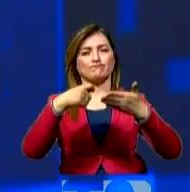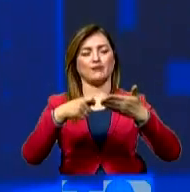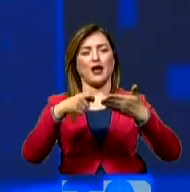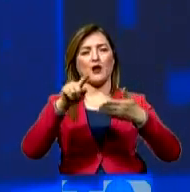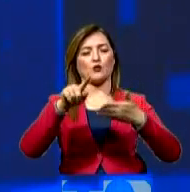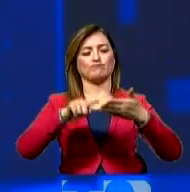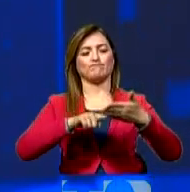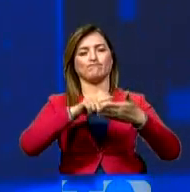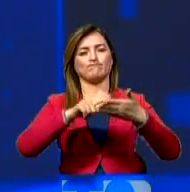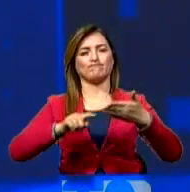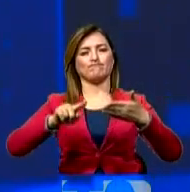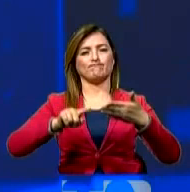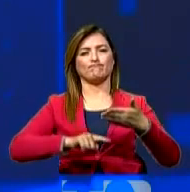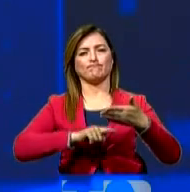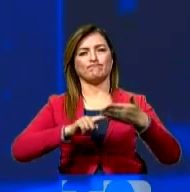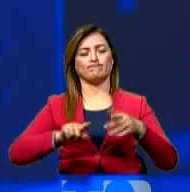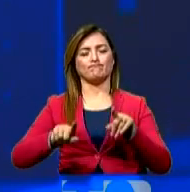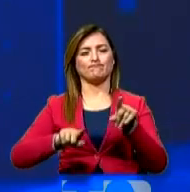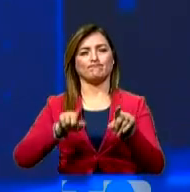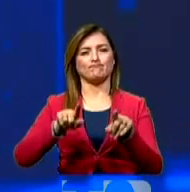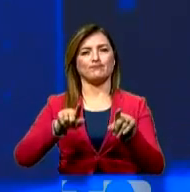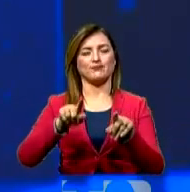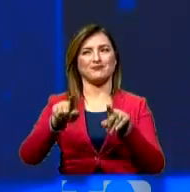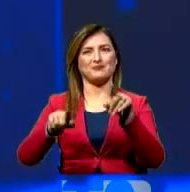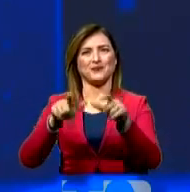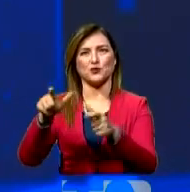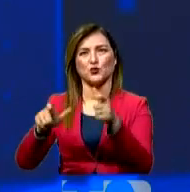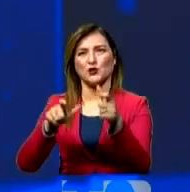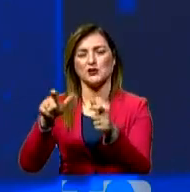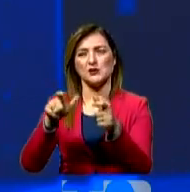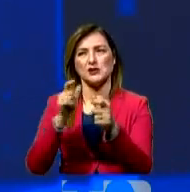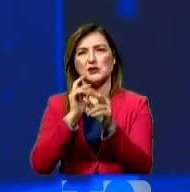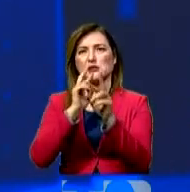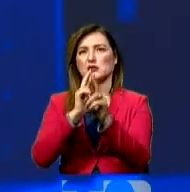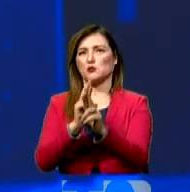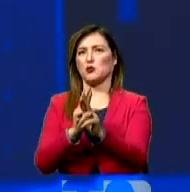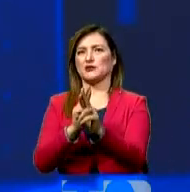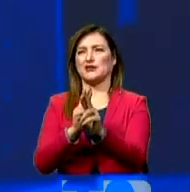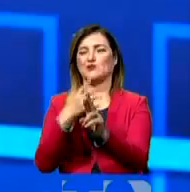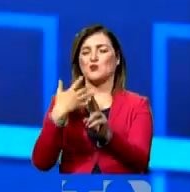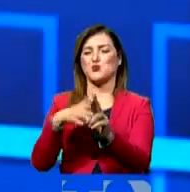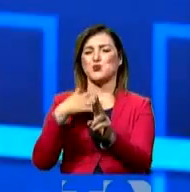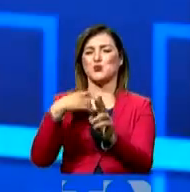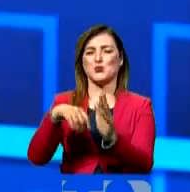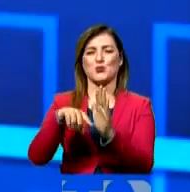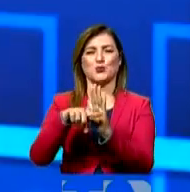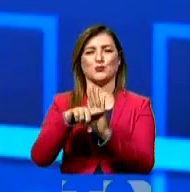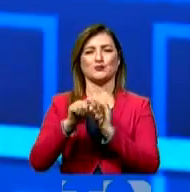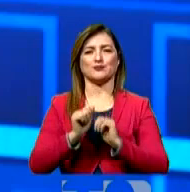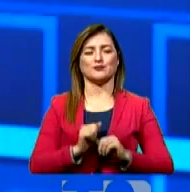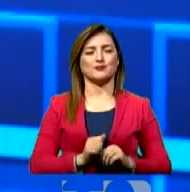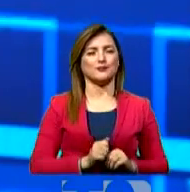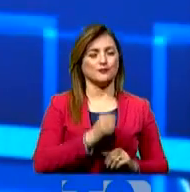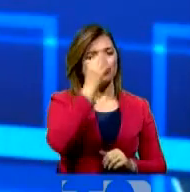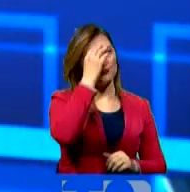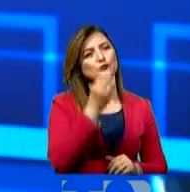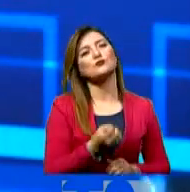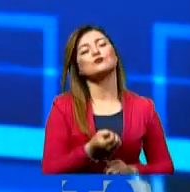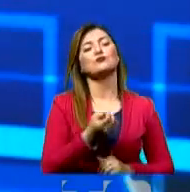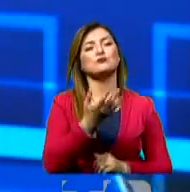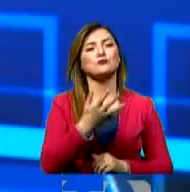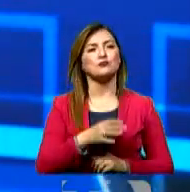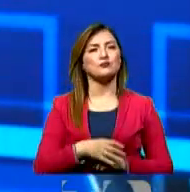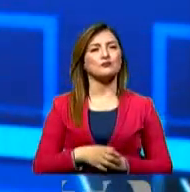Las reacciones no fueron muy buenas, que digamos, de lado y lado encima. Buen día. Es